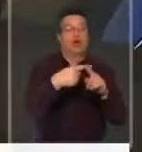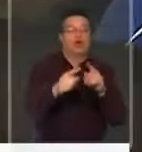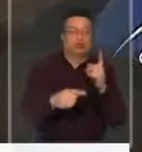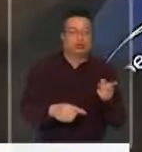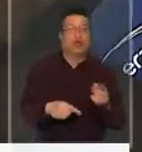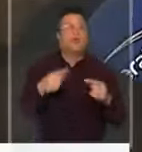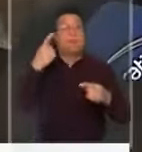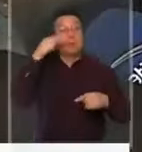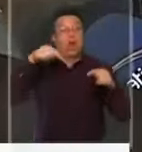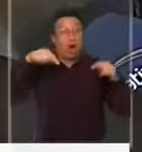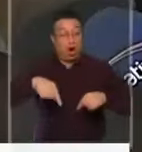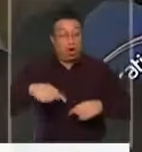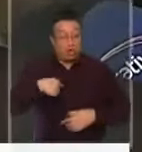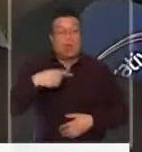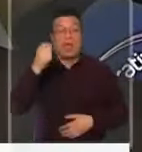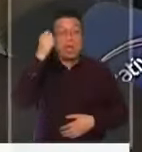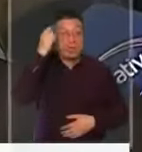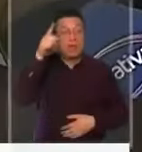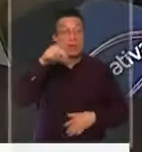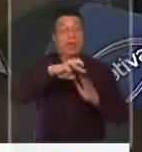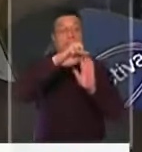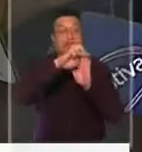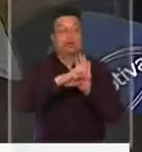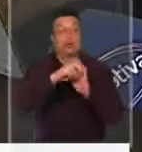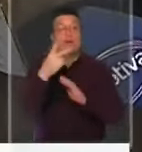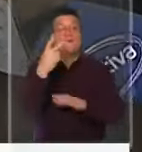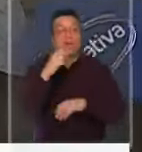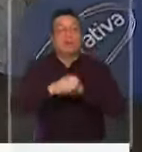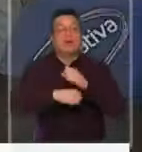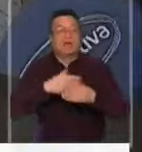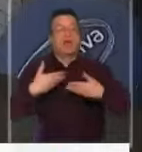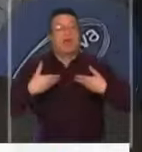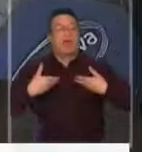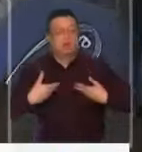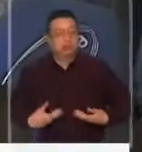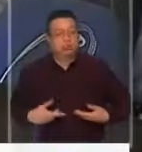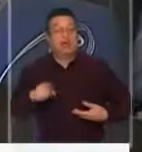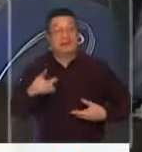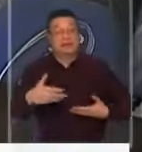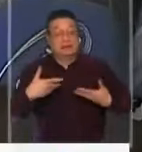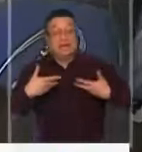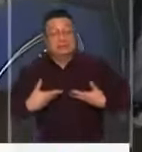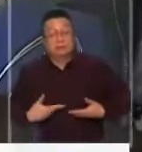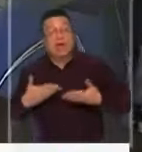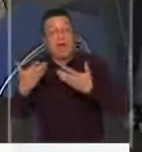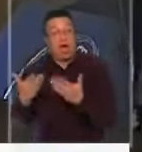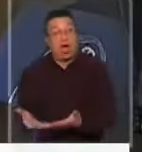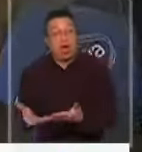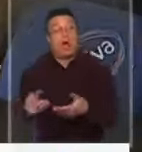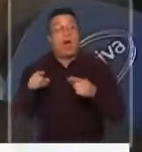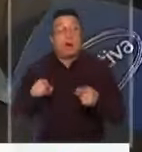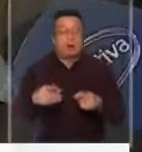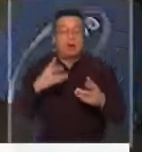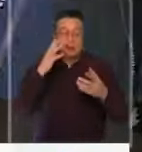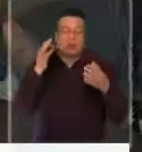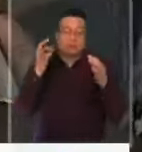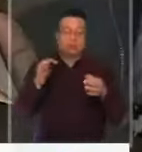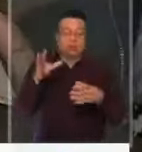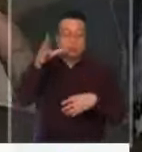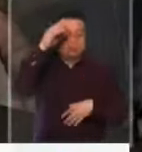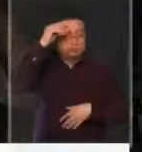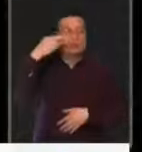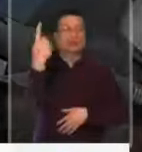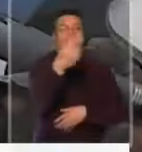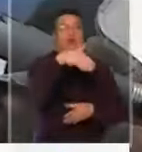día también entendemos de que ese proyecto por 20 años tiene un agotamiento. Y ese agotamiento es el que hoy día hace sentido para la gente que votó